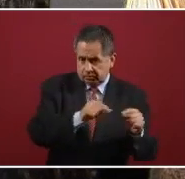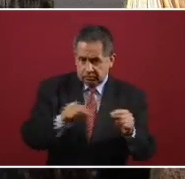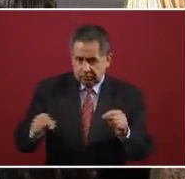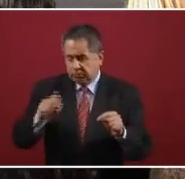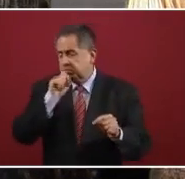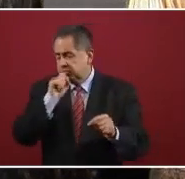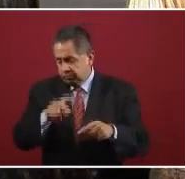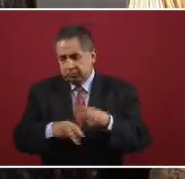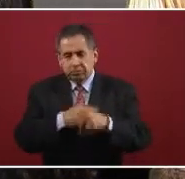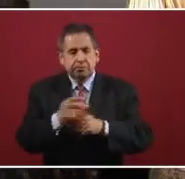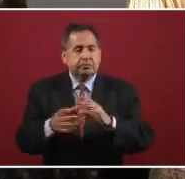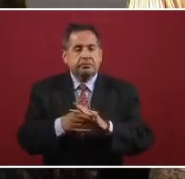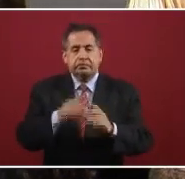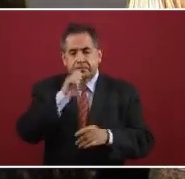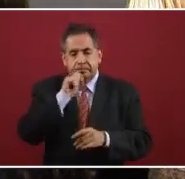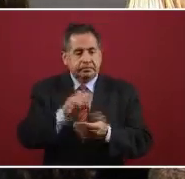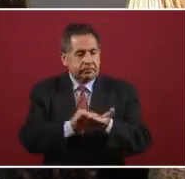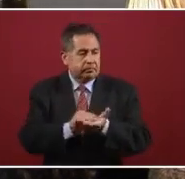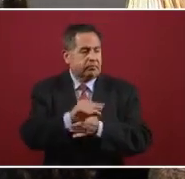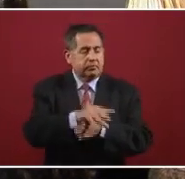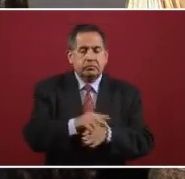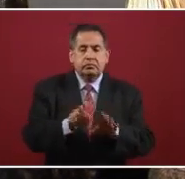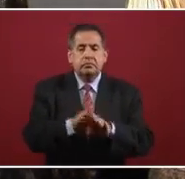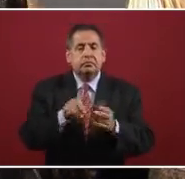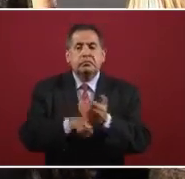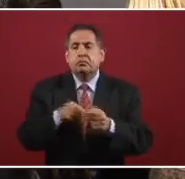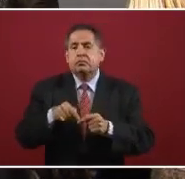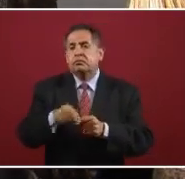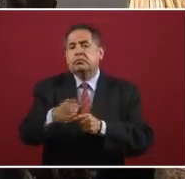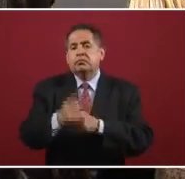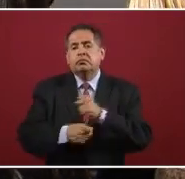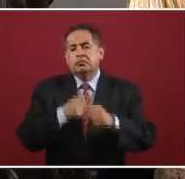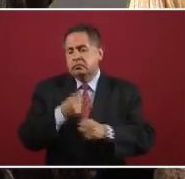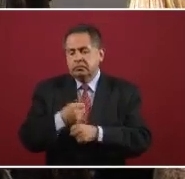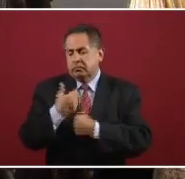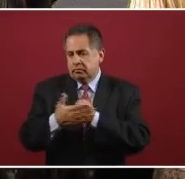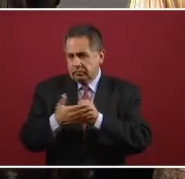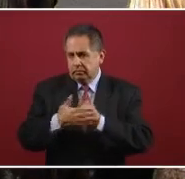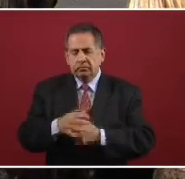repetir la misma inversión para el año próximo.